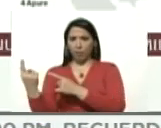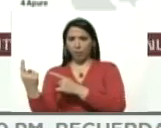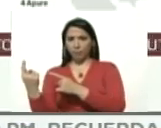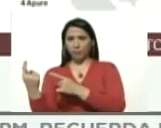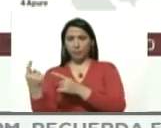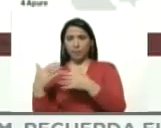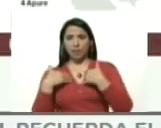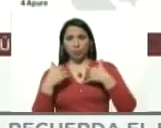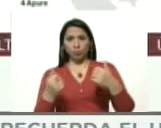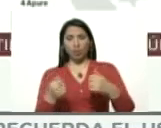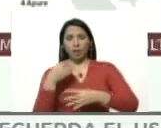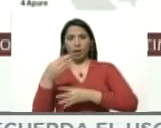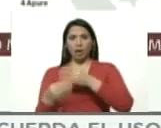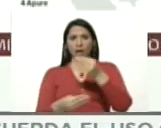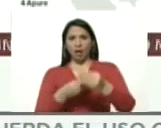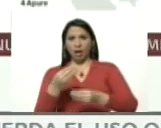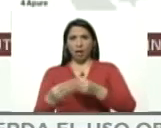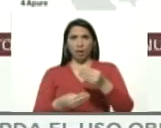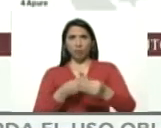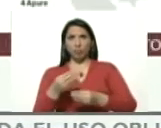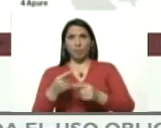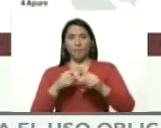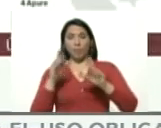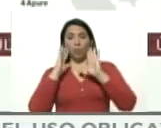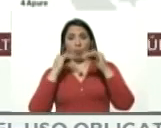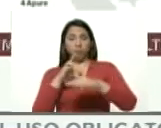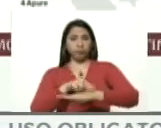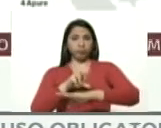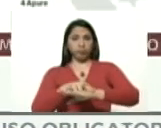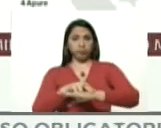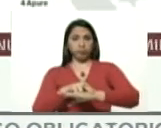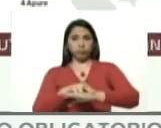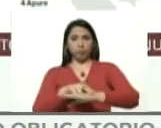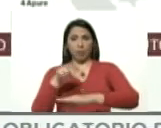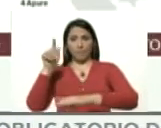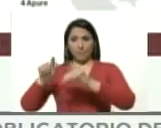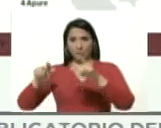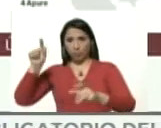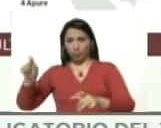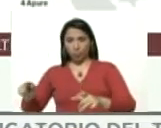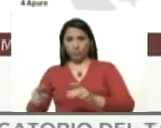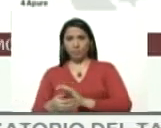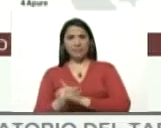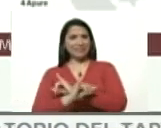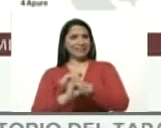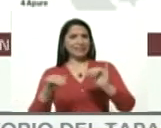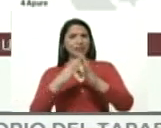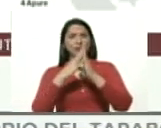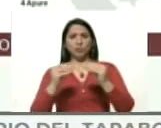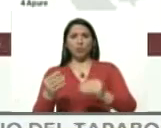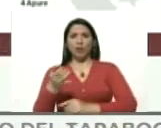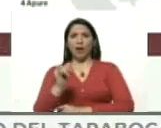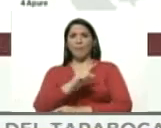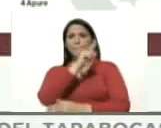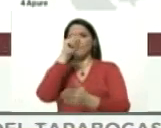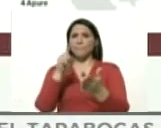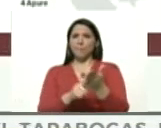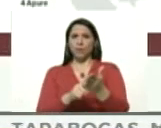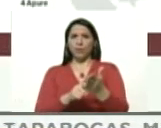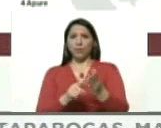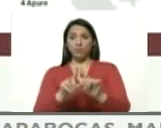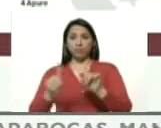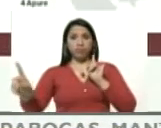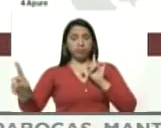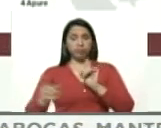sanitarios establecidos para la atención médica de estos connacionales. Ya todos están absolutamente